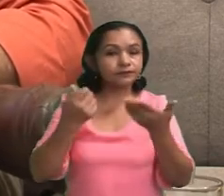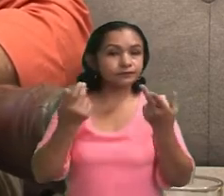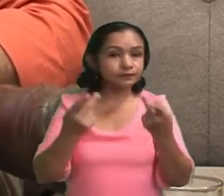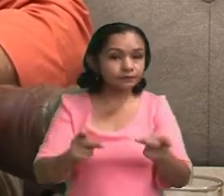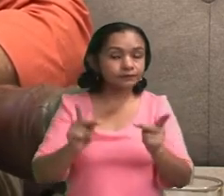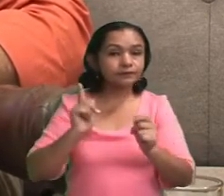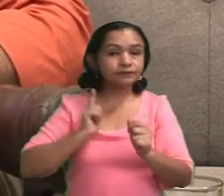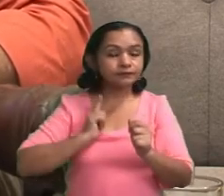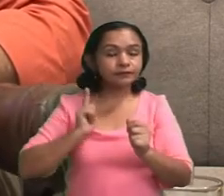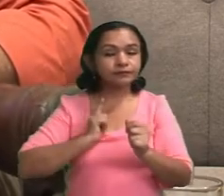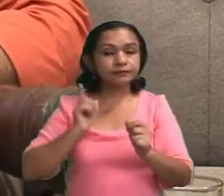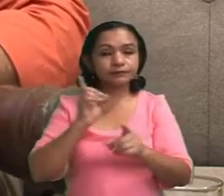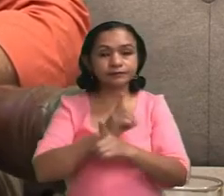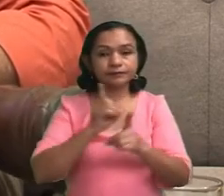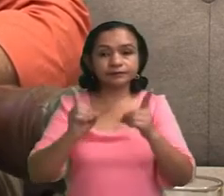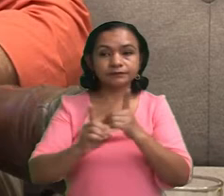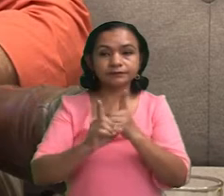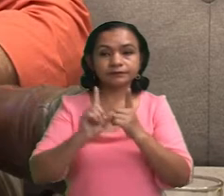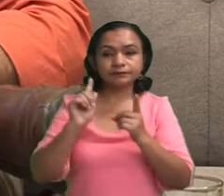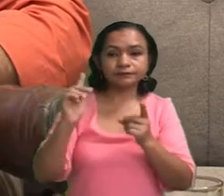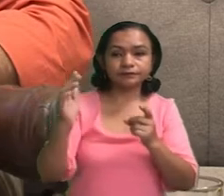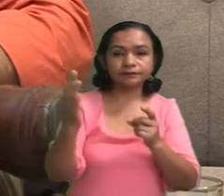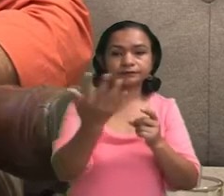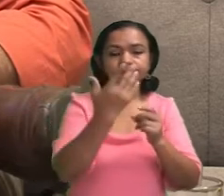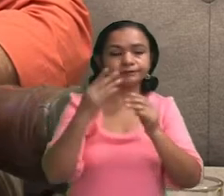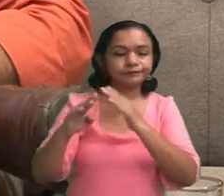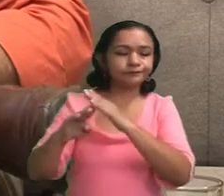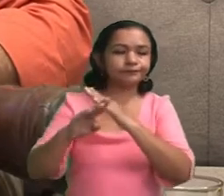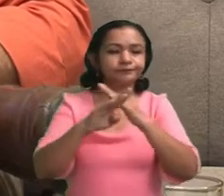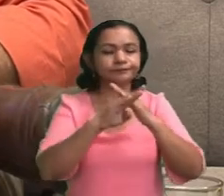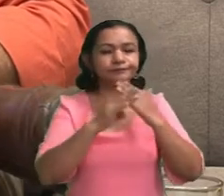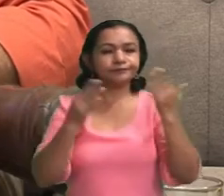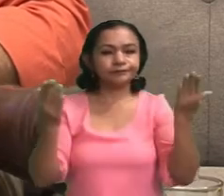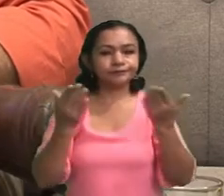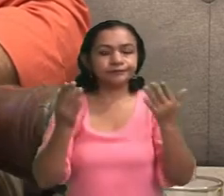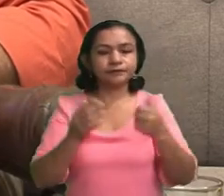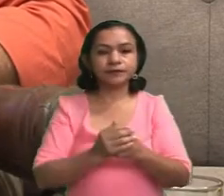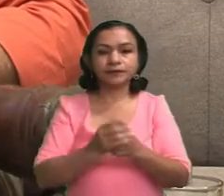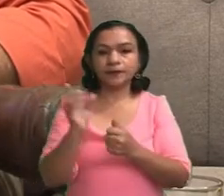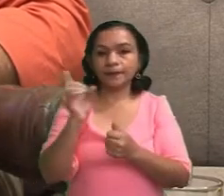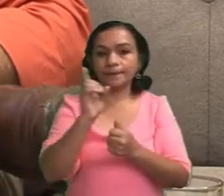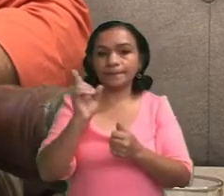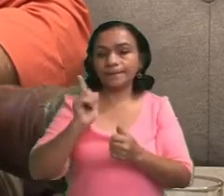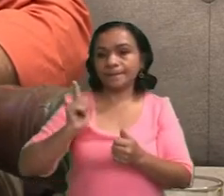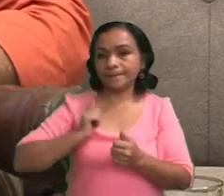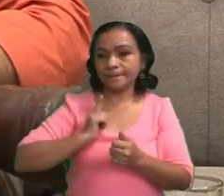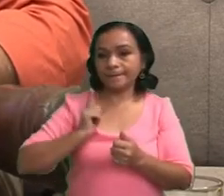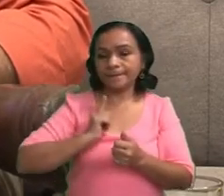que tenemos que enfrentar contra toda esa campaña mediática en donde de repente